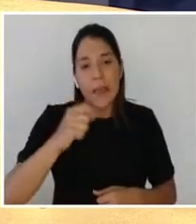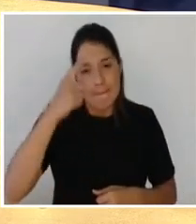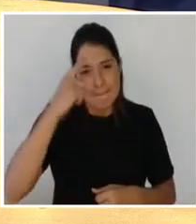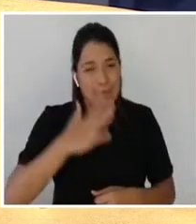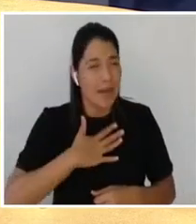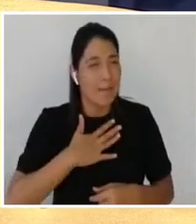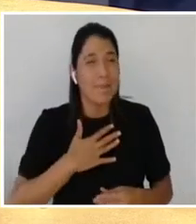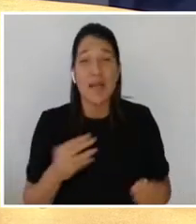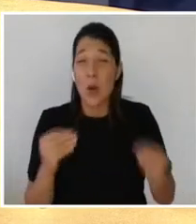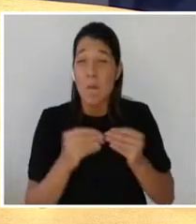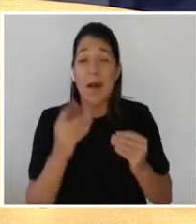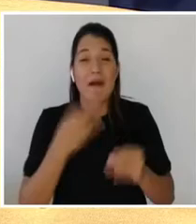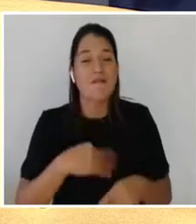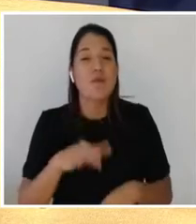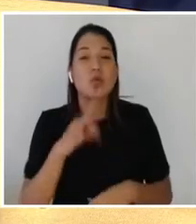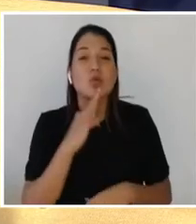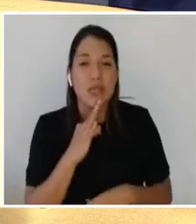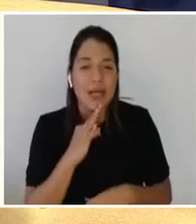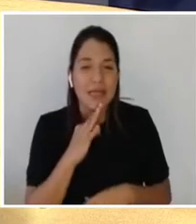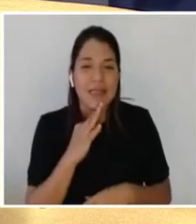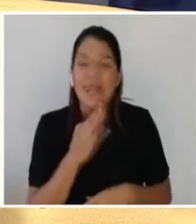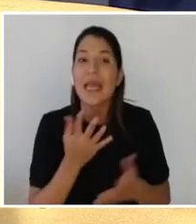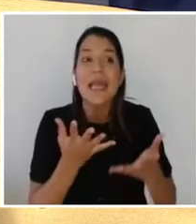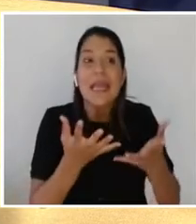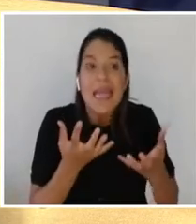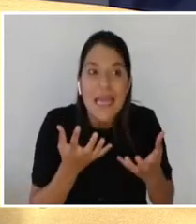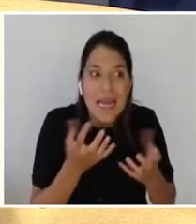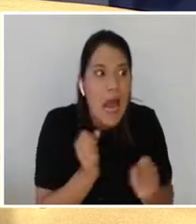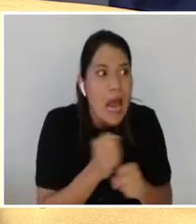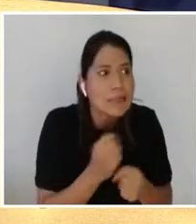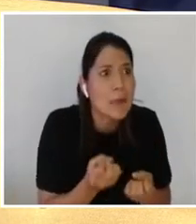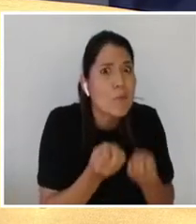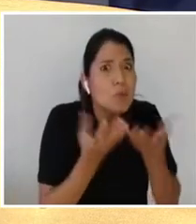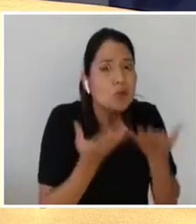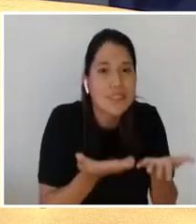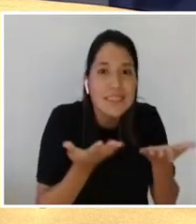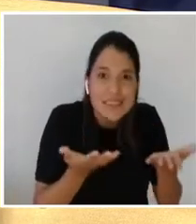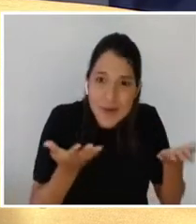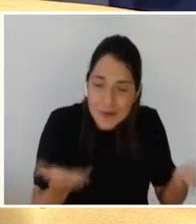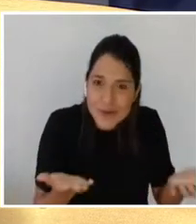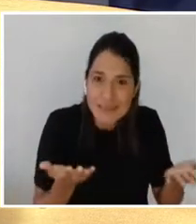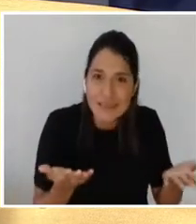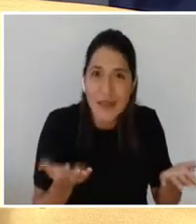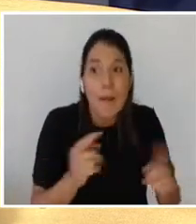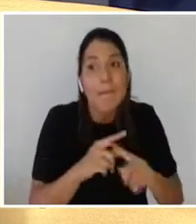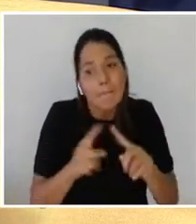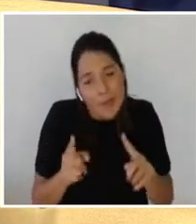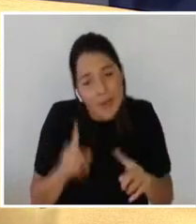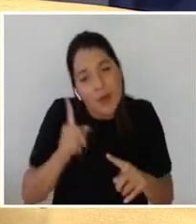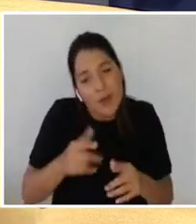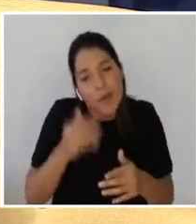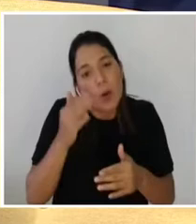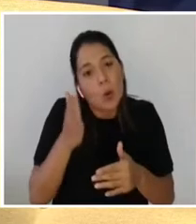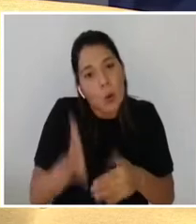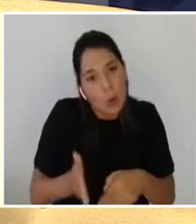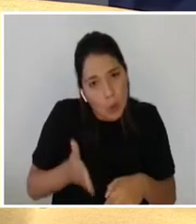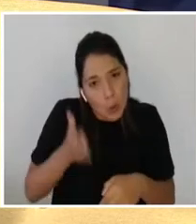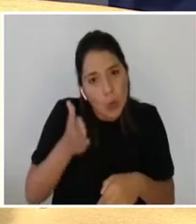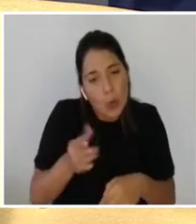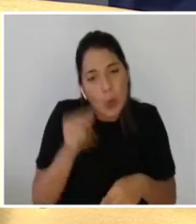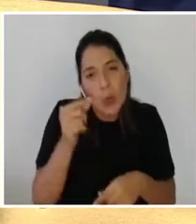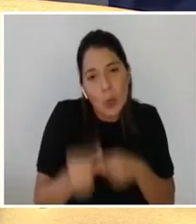frustrante es querer hacer tanto y que hay que ir poco a poco, porque por temas de